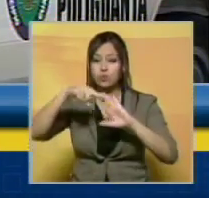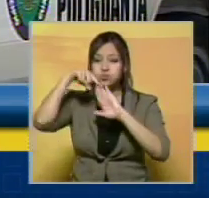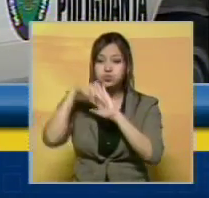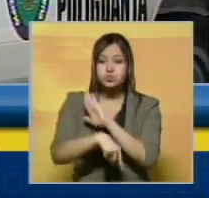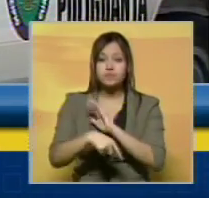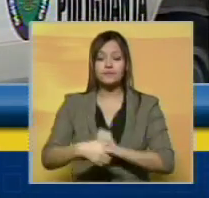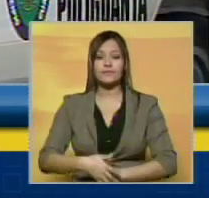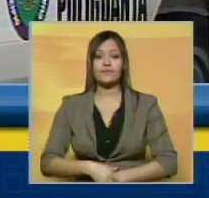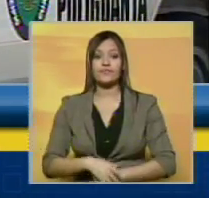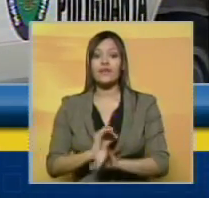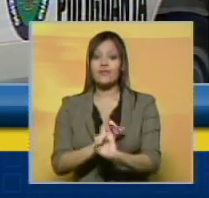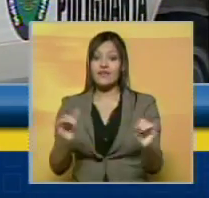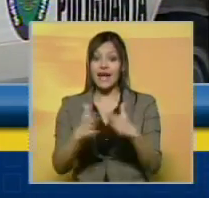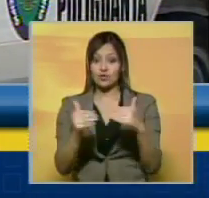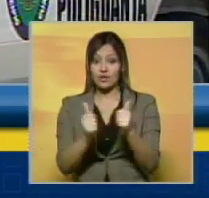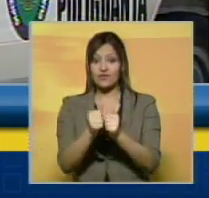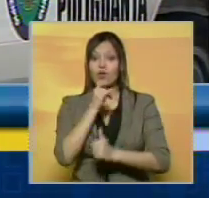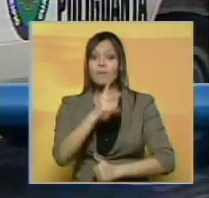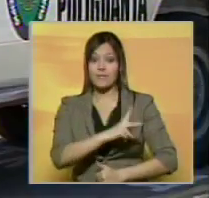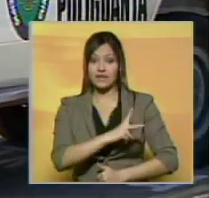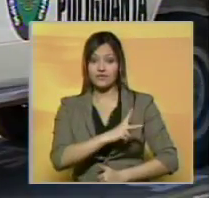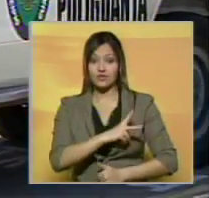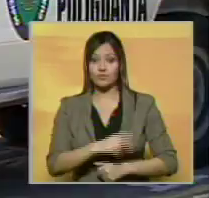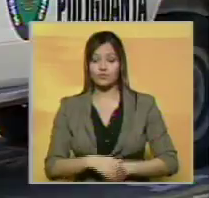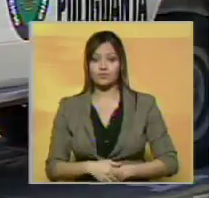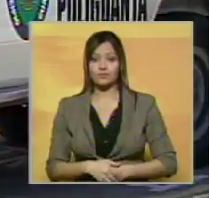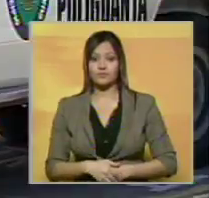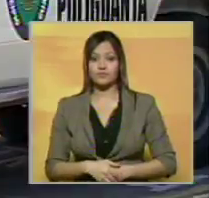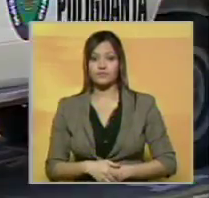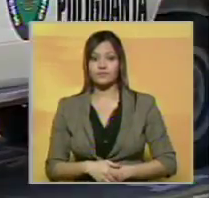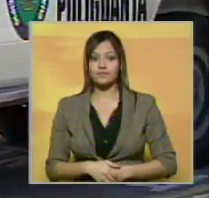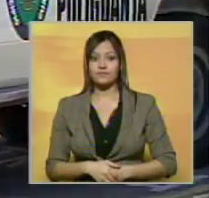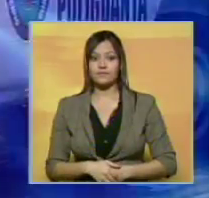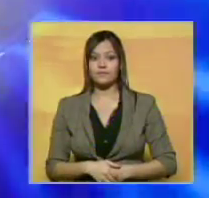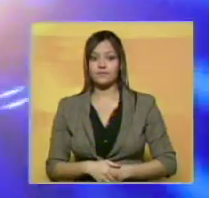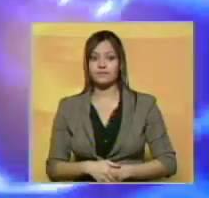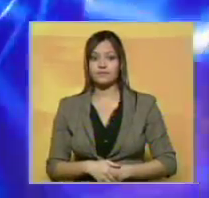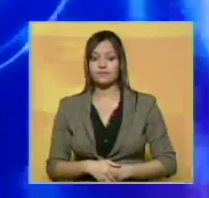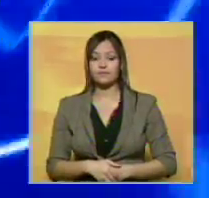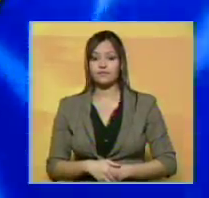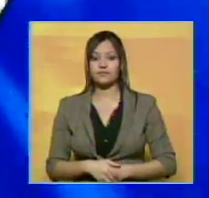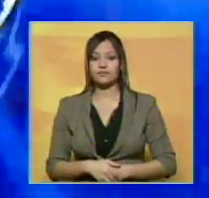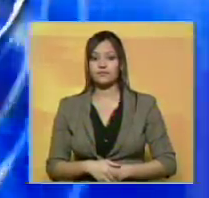él. Desde el Estado de Anzoátegui, María Gabriela Rondón, Noticiero Venevisión.